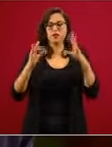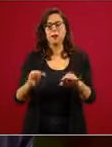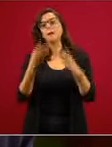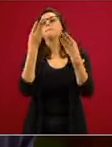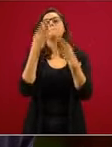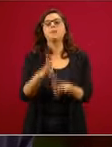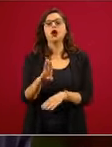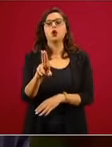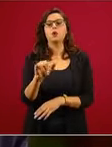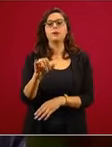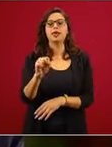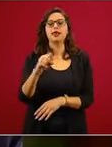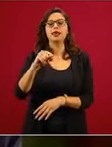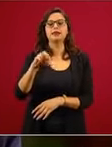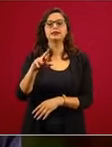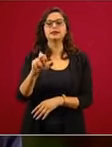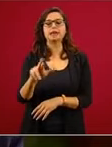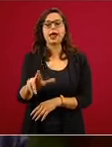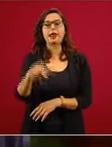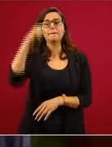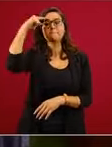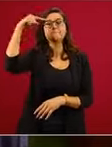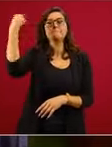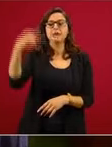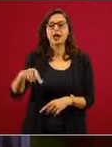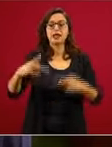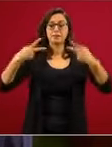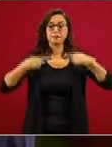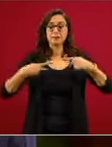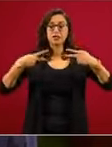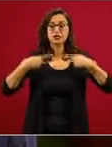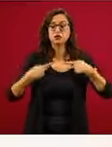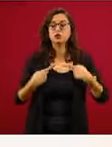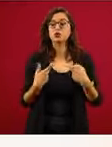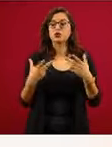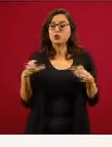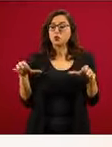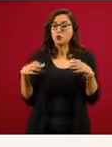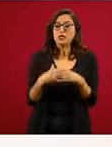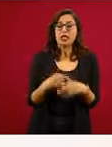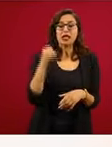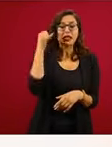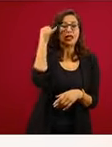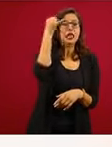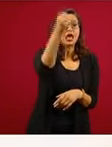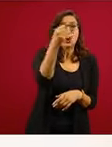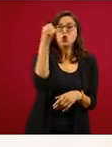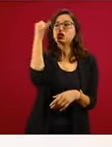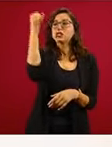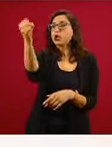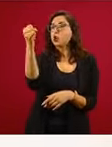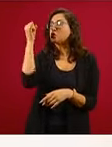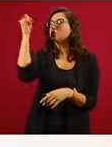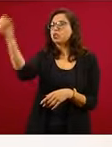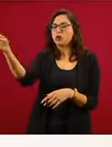el propósito de que la gente de las comunidades más apartadas pueda